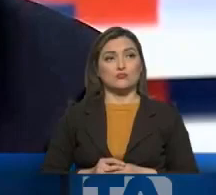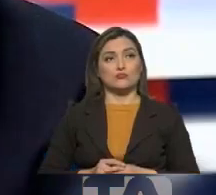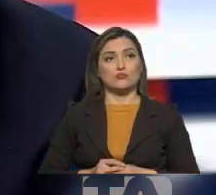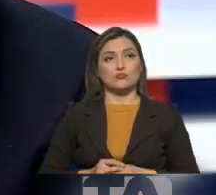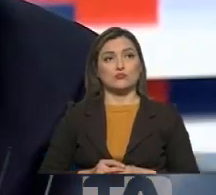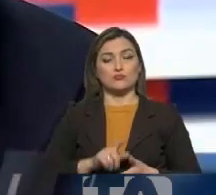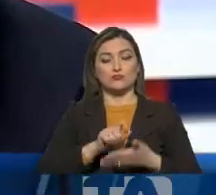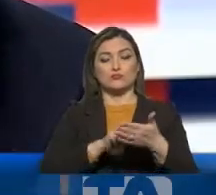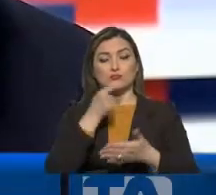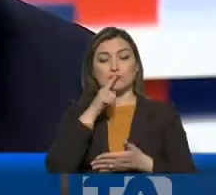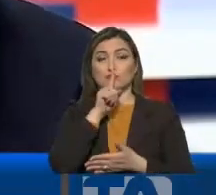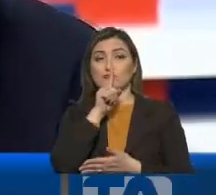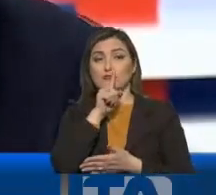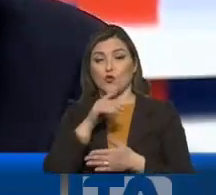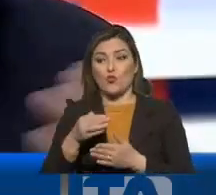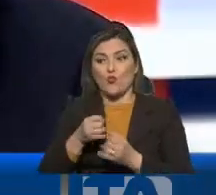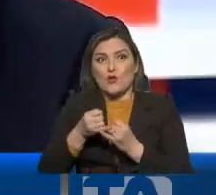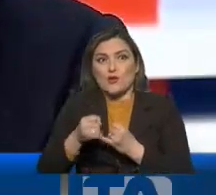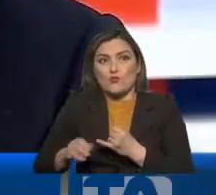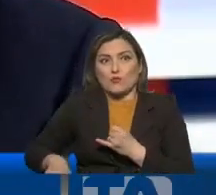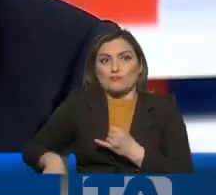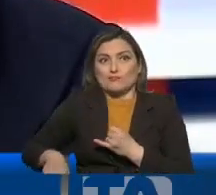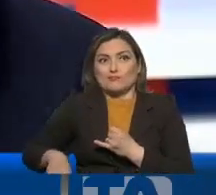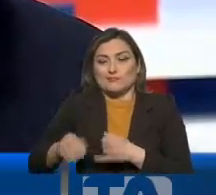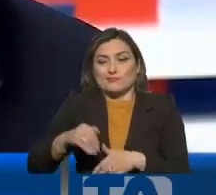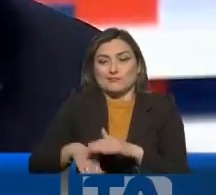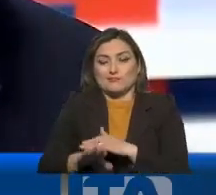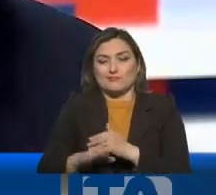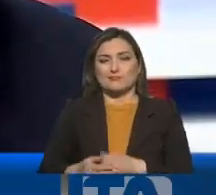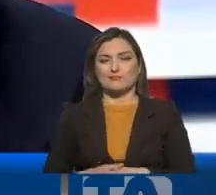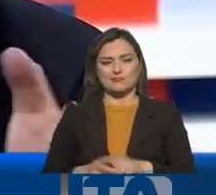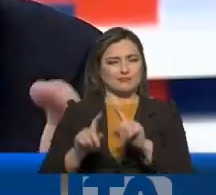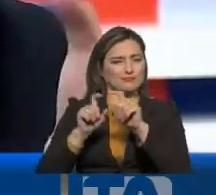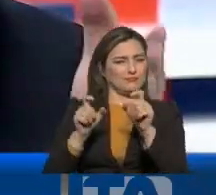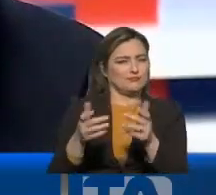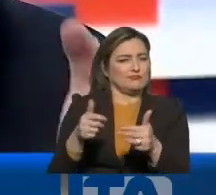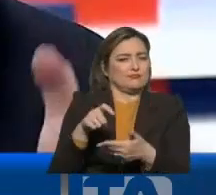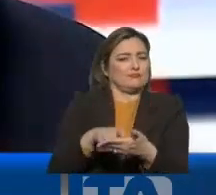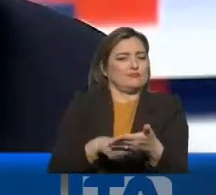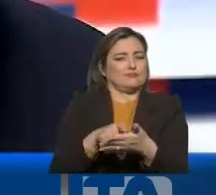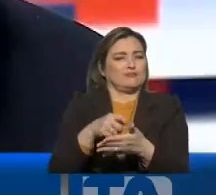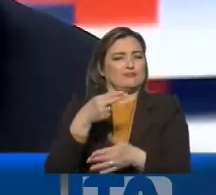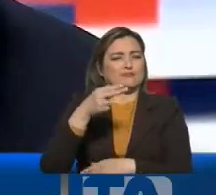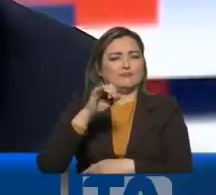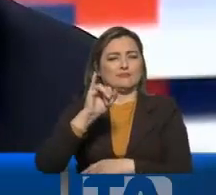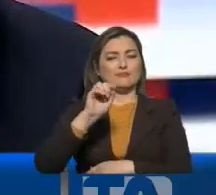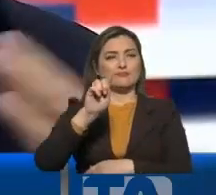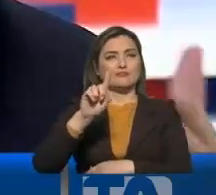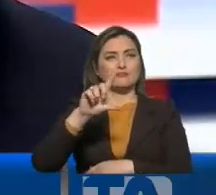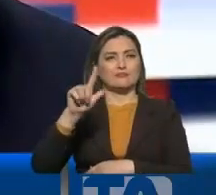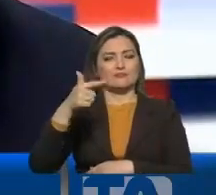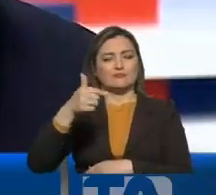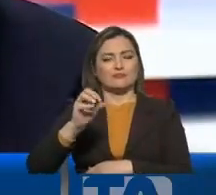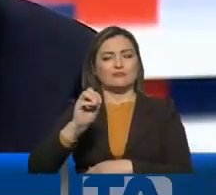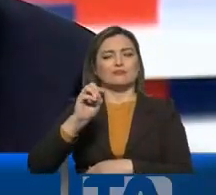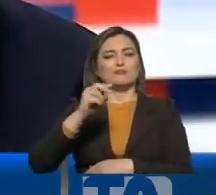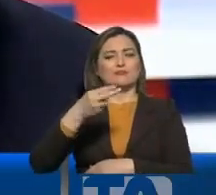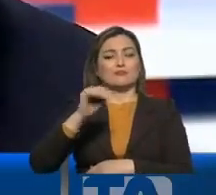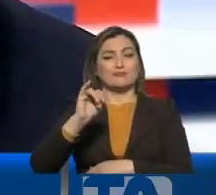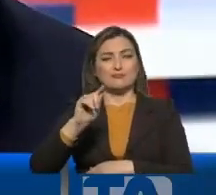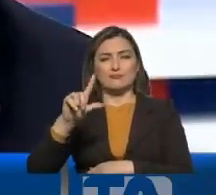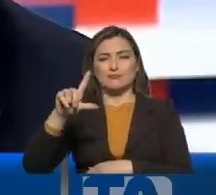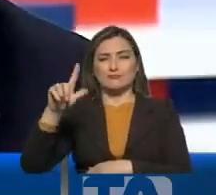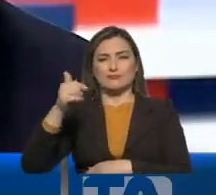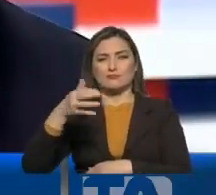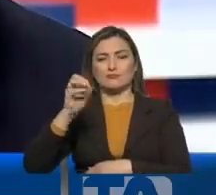este contrato de última hora pero no con cualquier empresa pues lo firman con hidalgo&hidalgo que podría considerarse como la